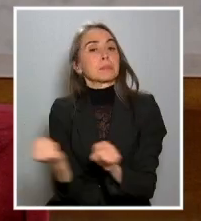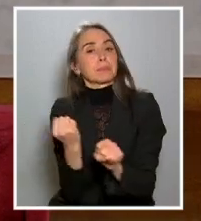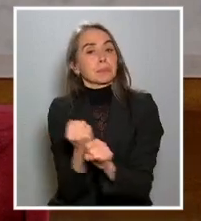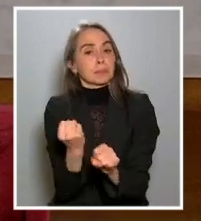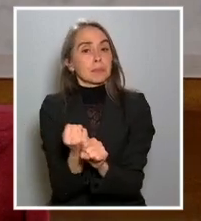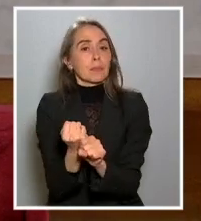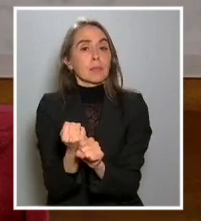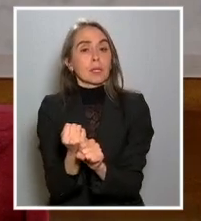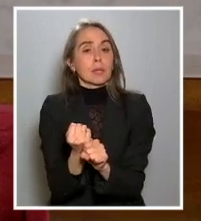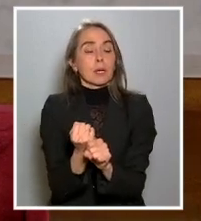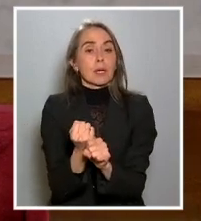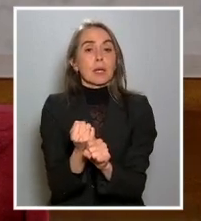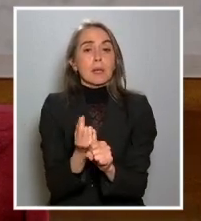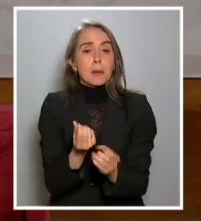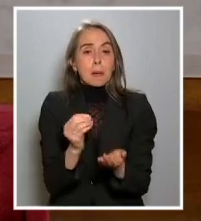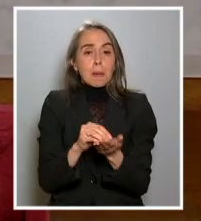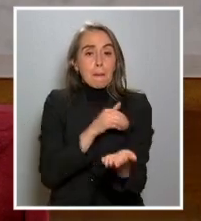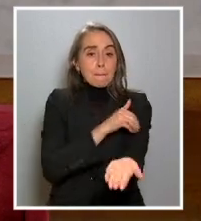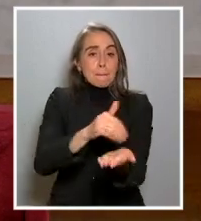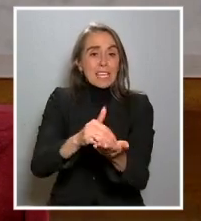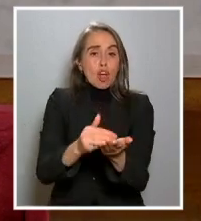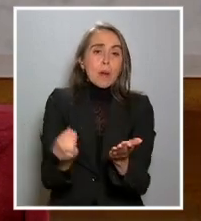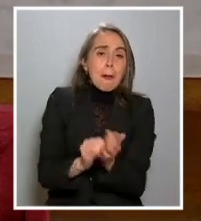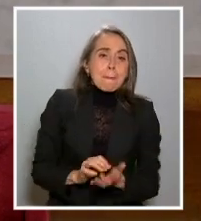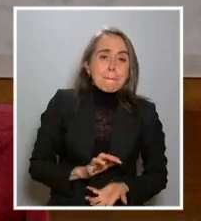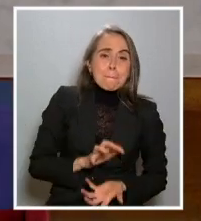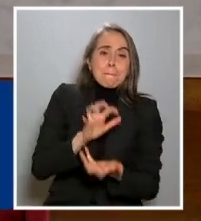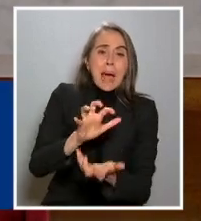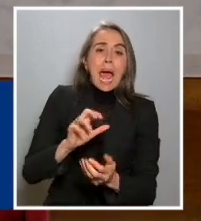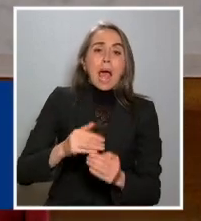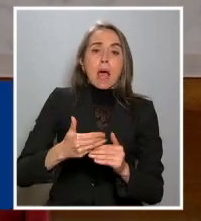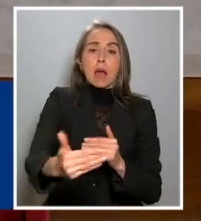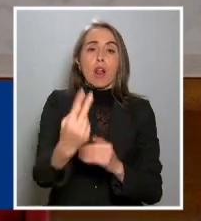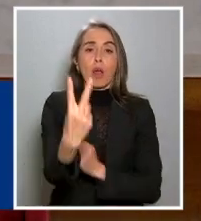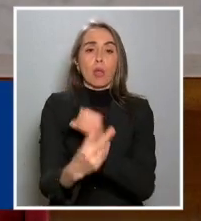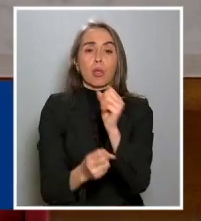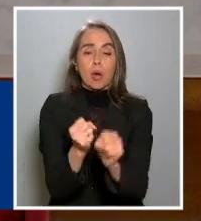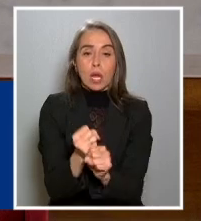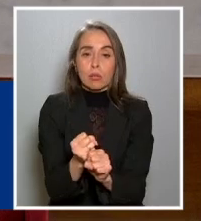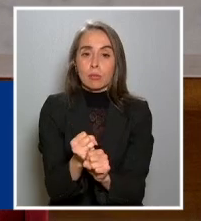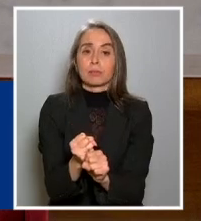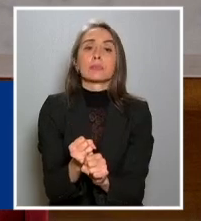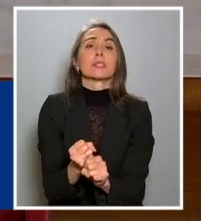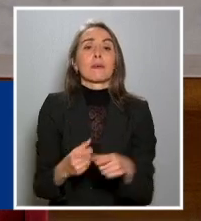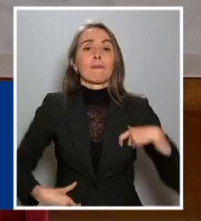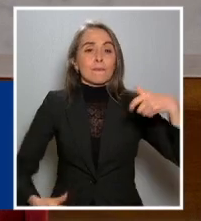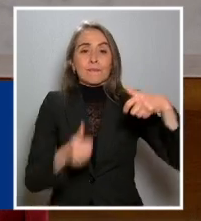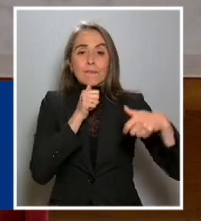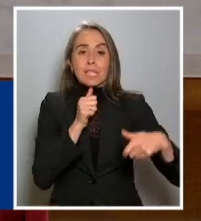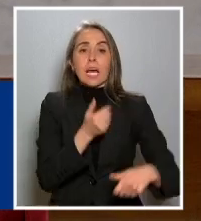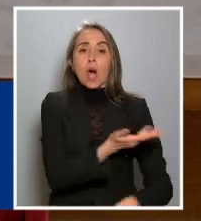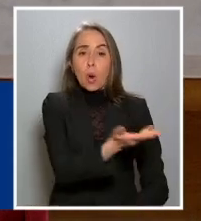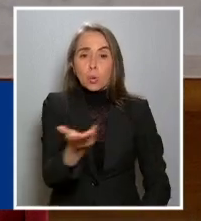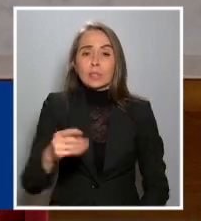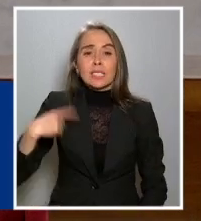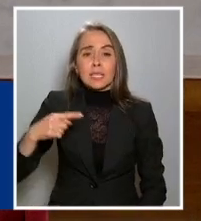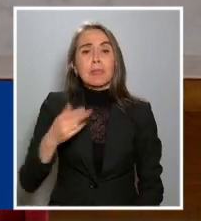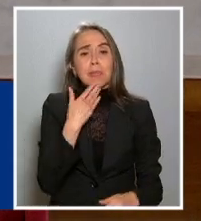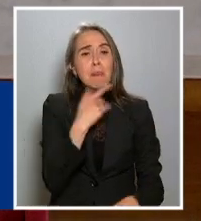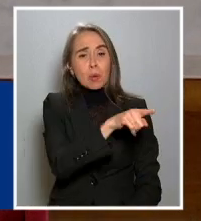trabajando por hacer crecer estos recursos de los dos años que nos restan. Les digo, cada vez, y seguramente a ustedes les pasa